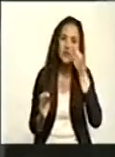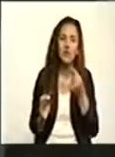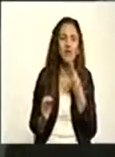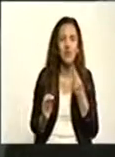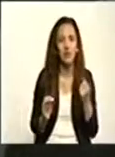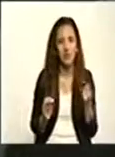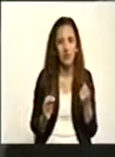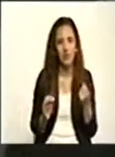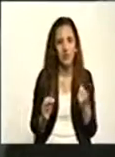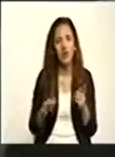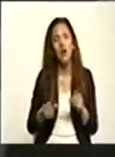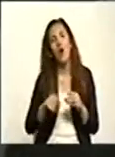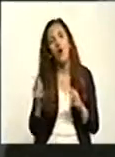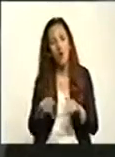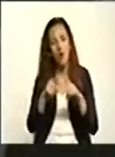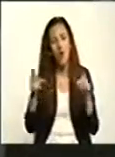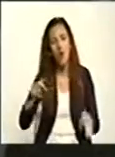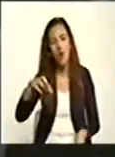Publímetro.